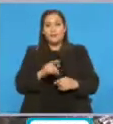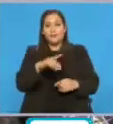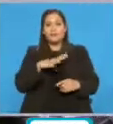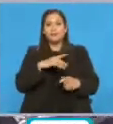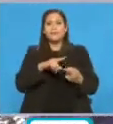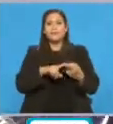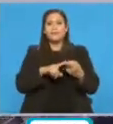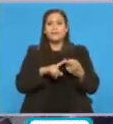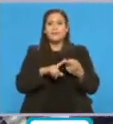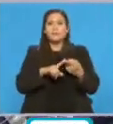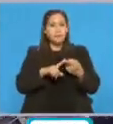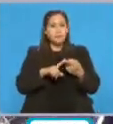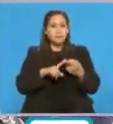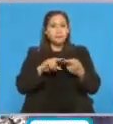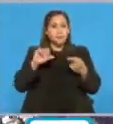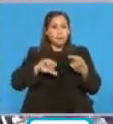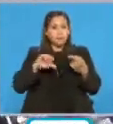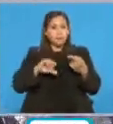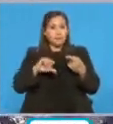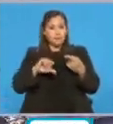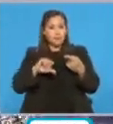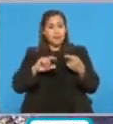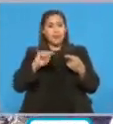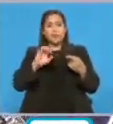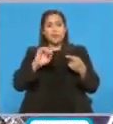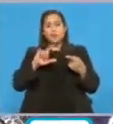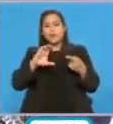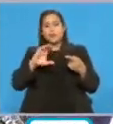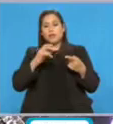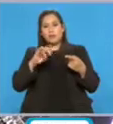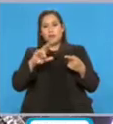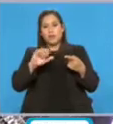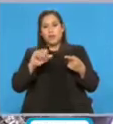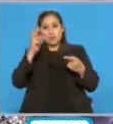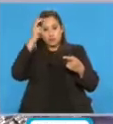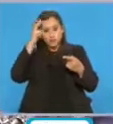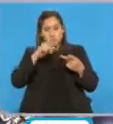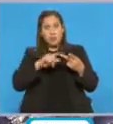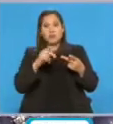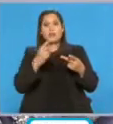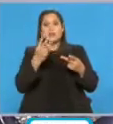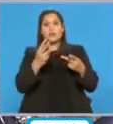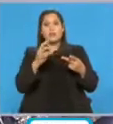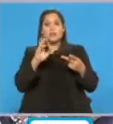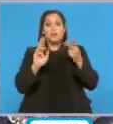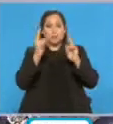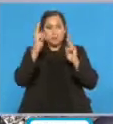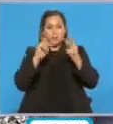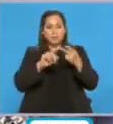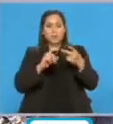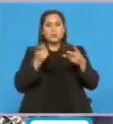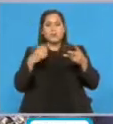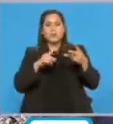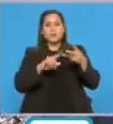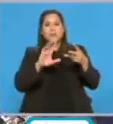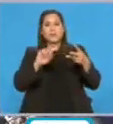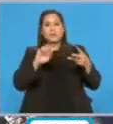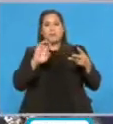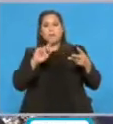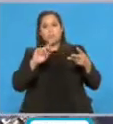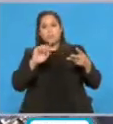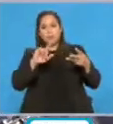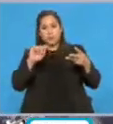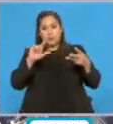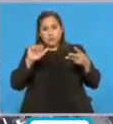Tenemos... estamos hoy el día en Tolcayuca, Hidalgo. Ajá. Estamos el 3 en Cuaji, el 5 en Tepoztlán,